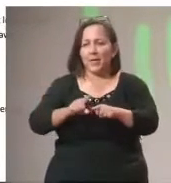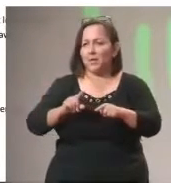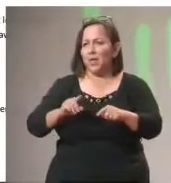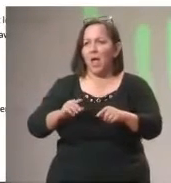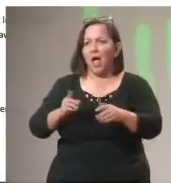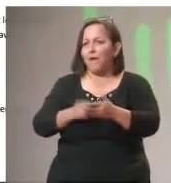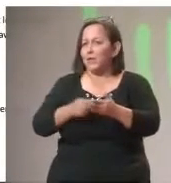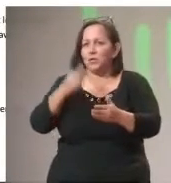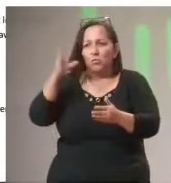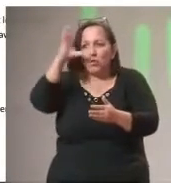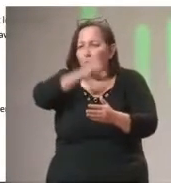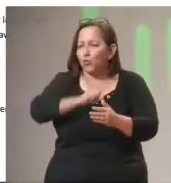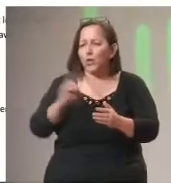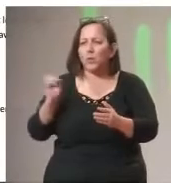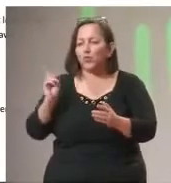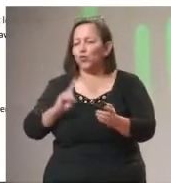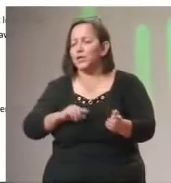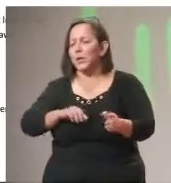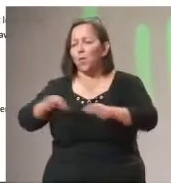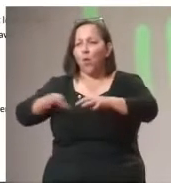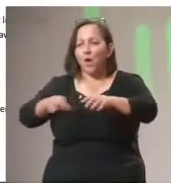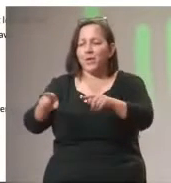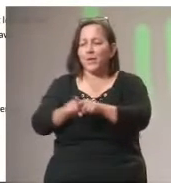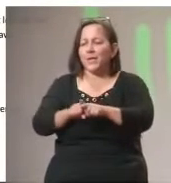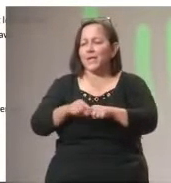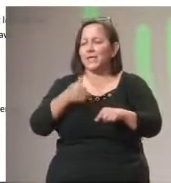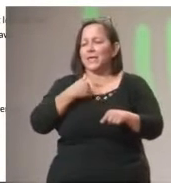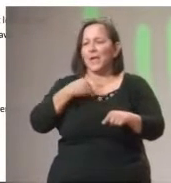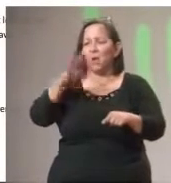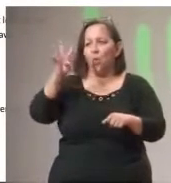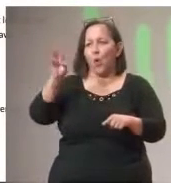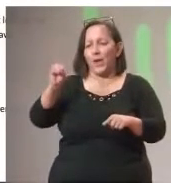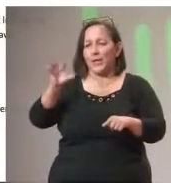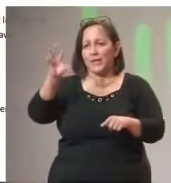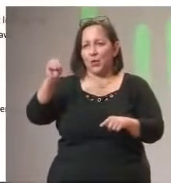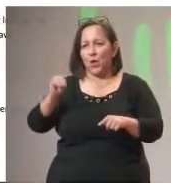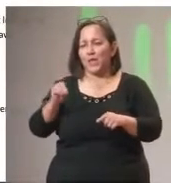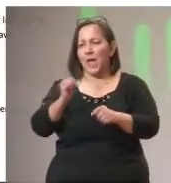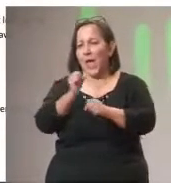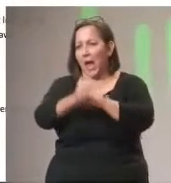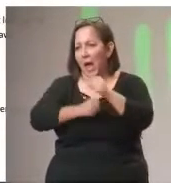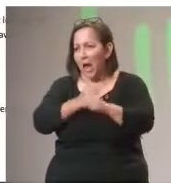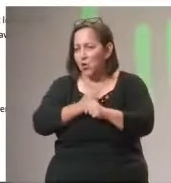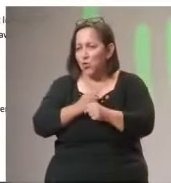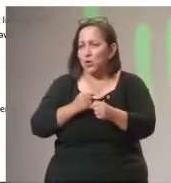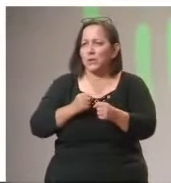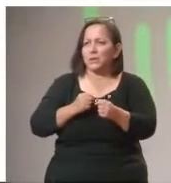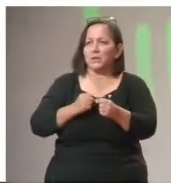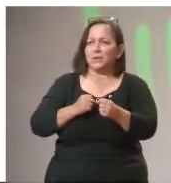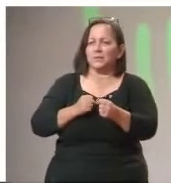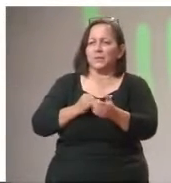dónde se mueve el agua. Es un sistema complejo que tiene 40, 50 años de investigación geológica.